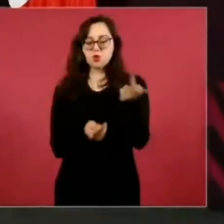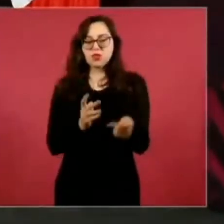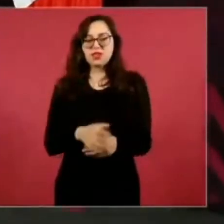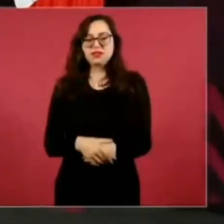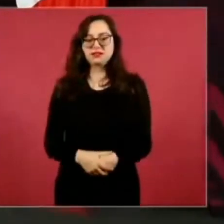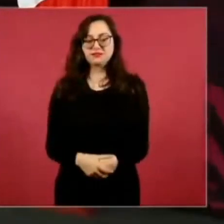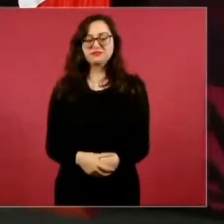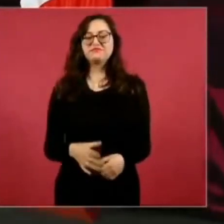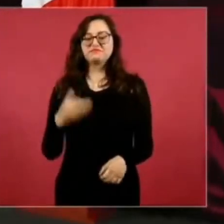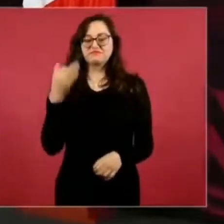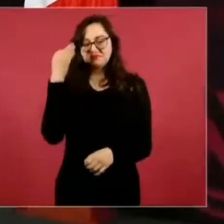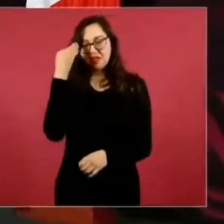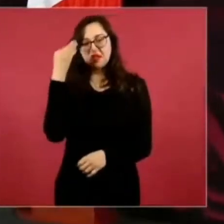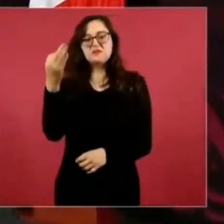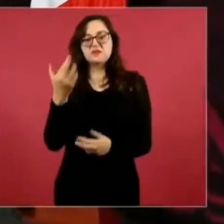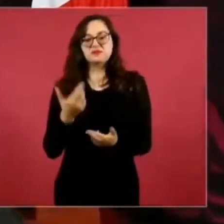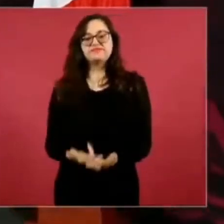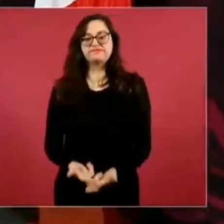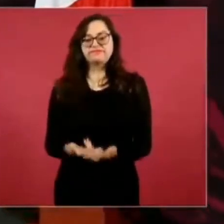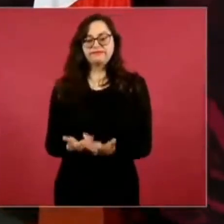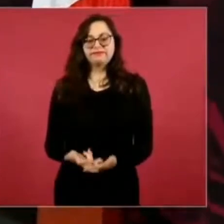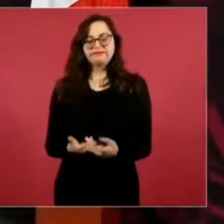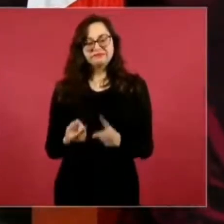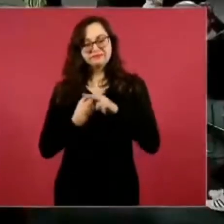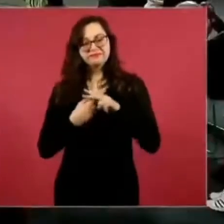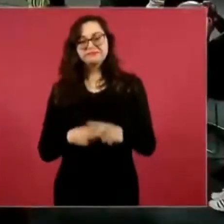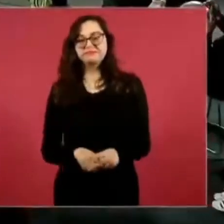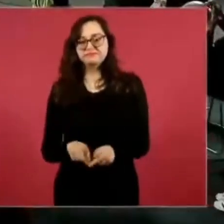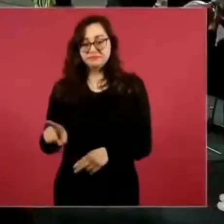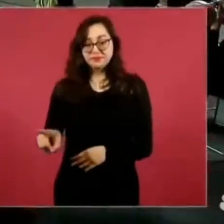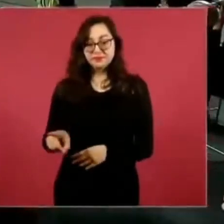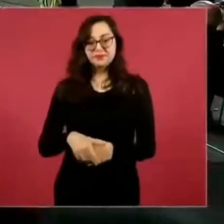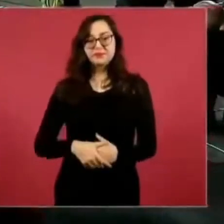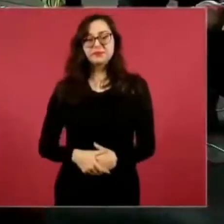Vamos a tener tiempo. Empezamos.